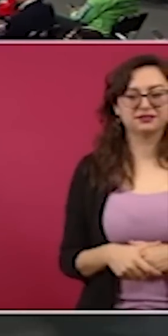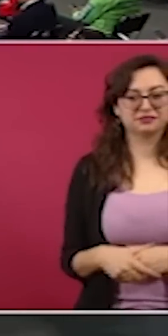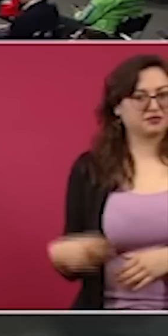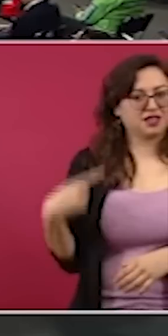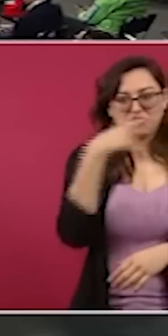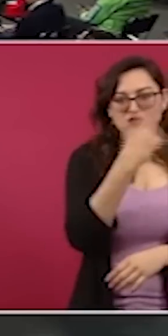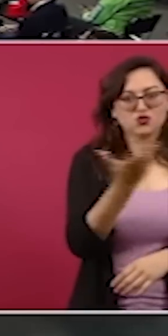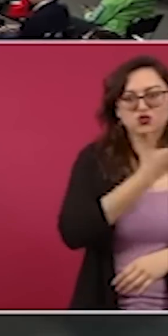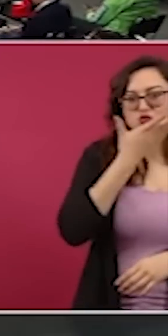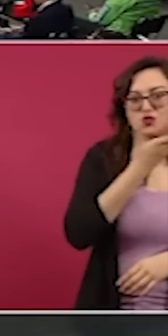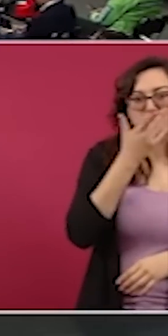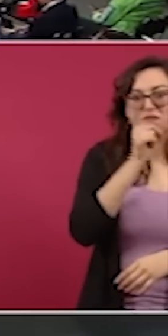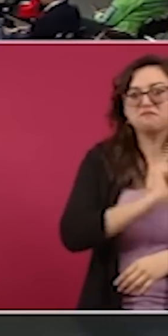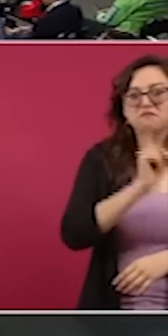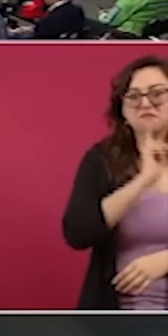calumniadores,